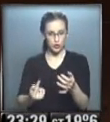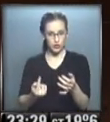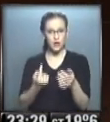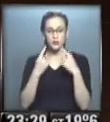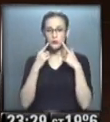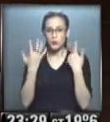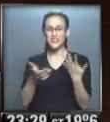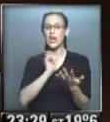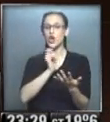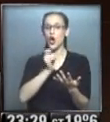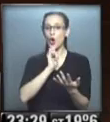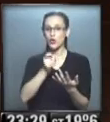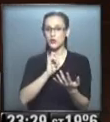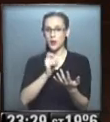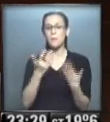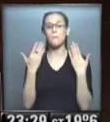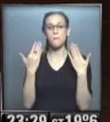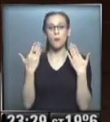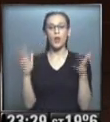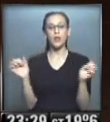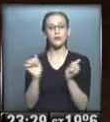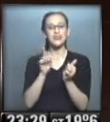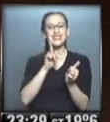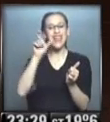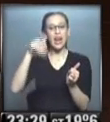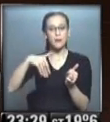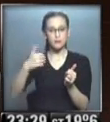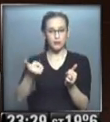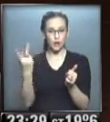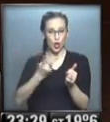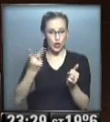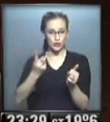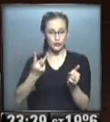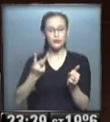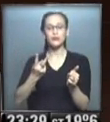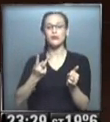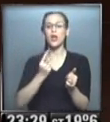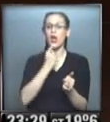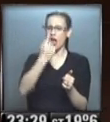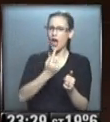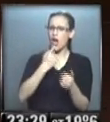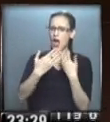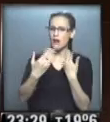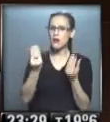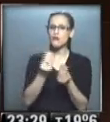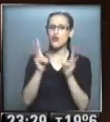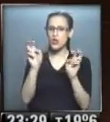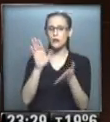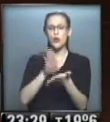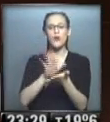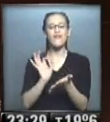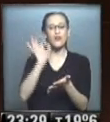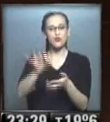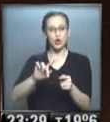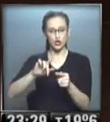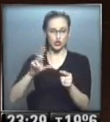compartamos esta nota que tuvimos oportunidad de hacerle junto a Telma, a Michelle Bachelet, donde contestó muchos temas y que tienen que ver con el futuro político de